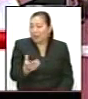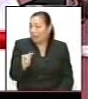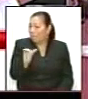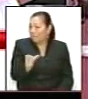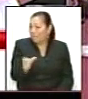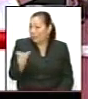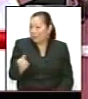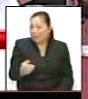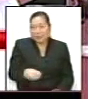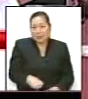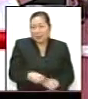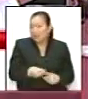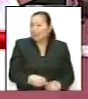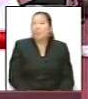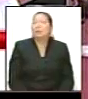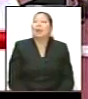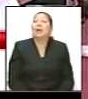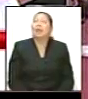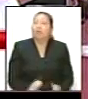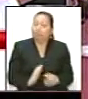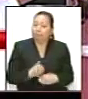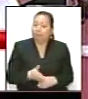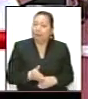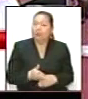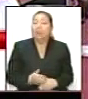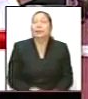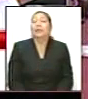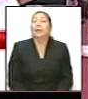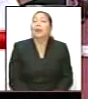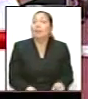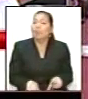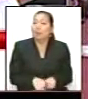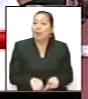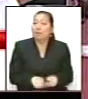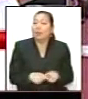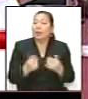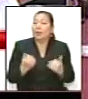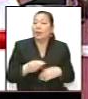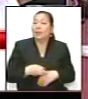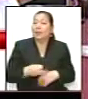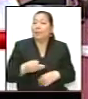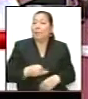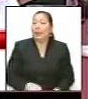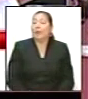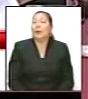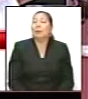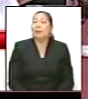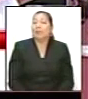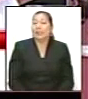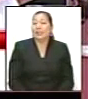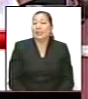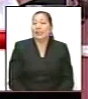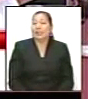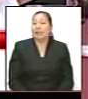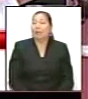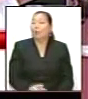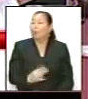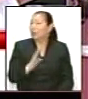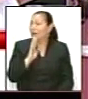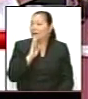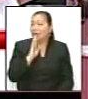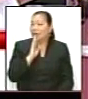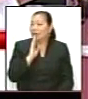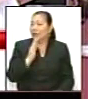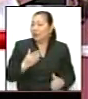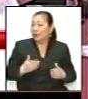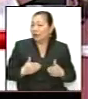ciudades principales, que vayamos al interior también de estas regiones. Por ejemplo, no se ha mencionado a